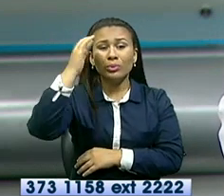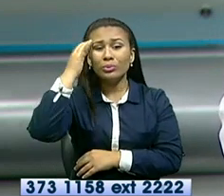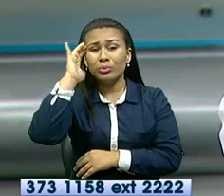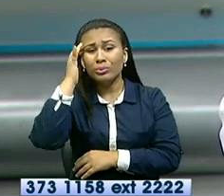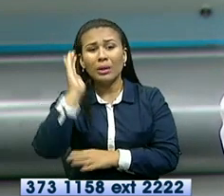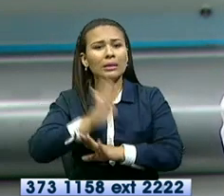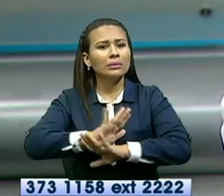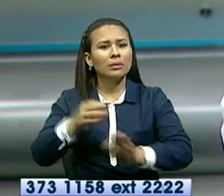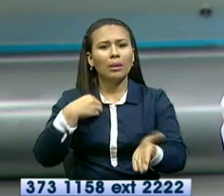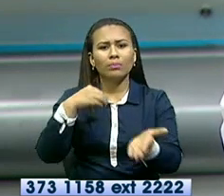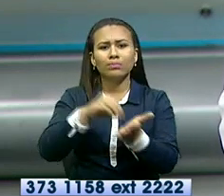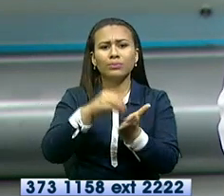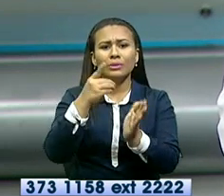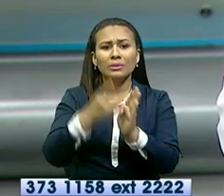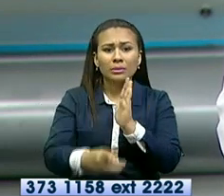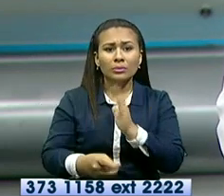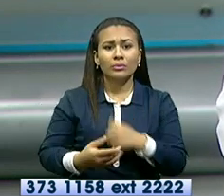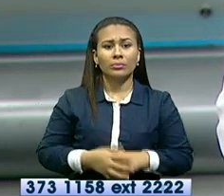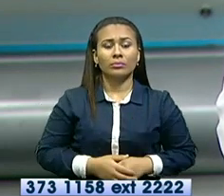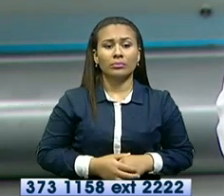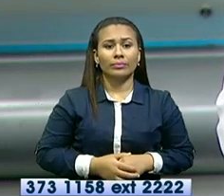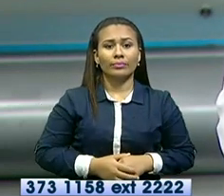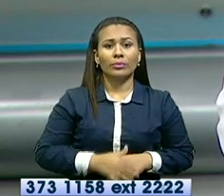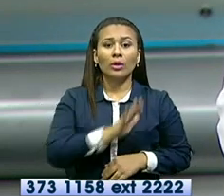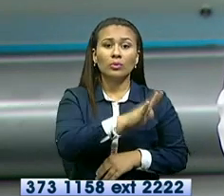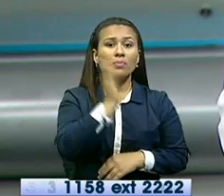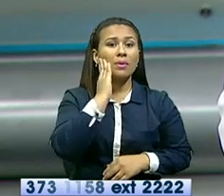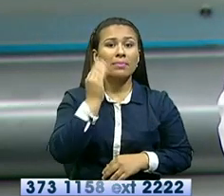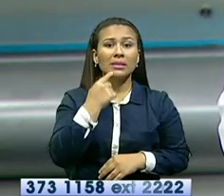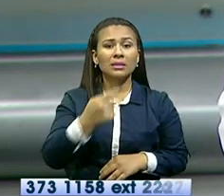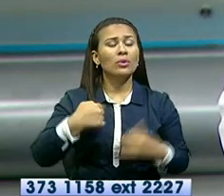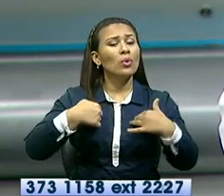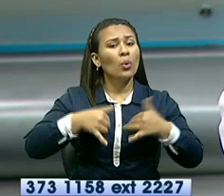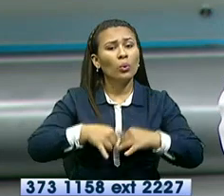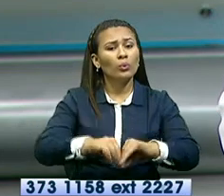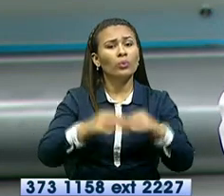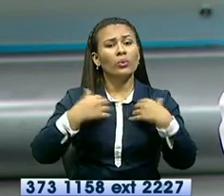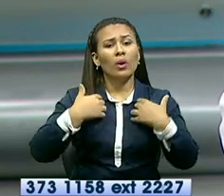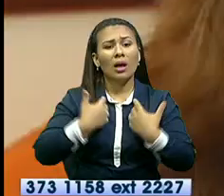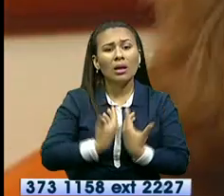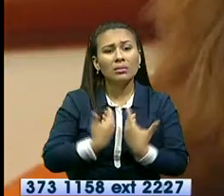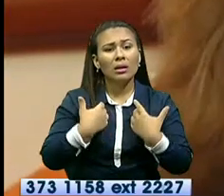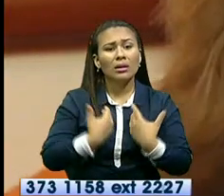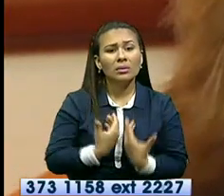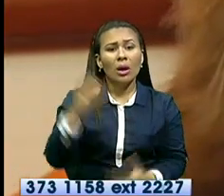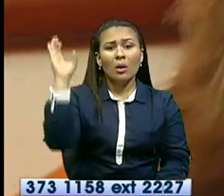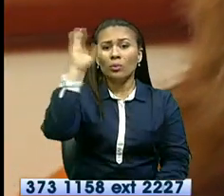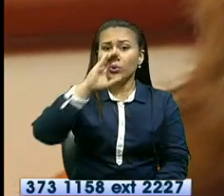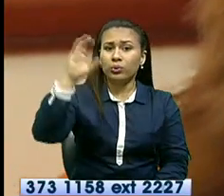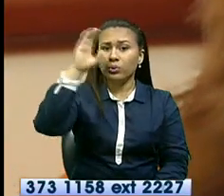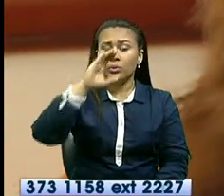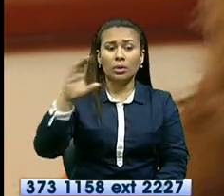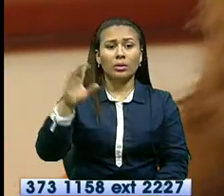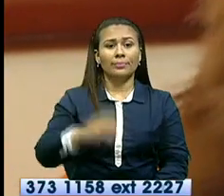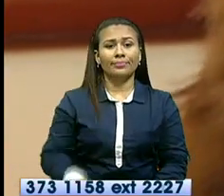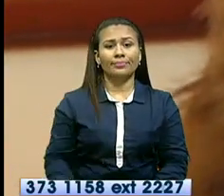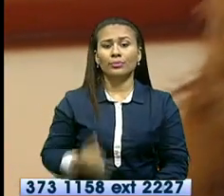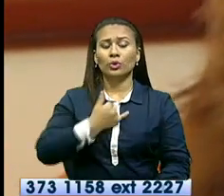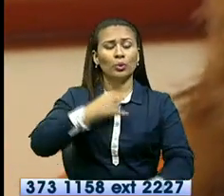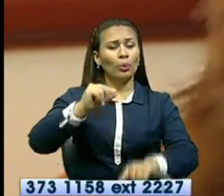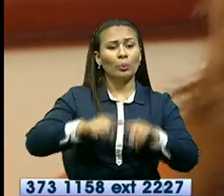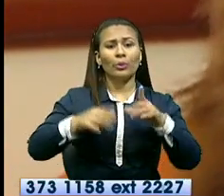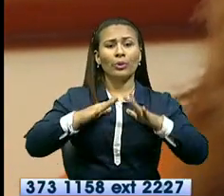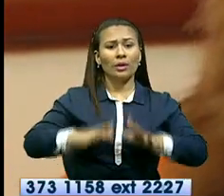presentó la denuncia respectiva y asegura que no descansará hasta encontrarlo. Yo soy la